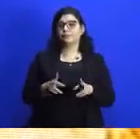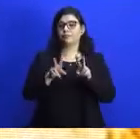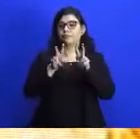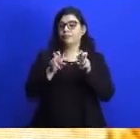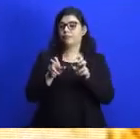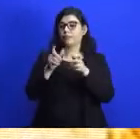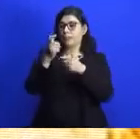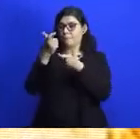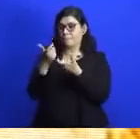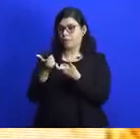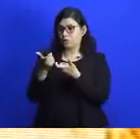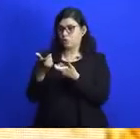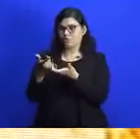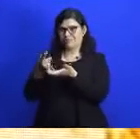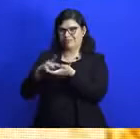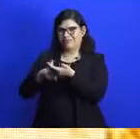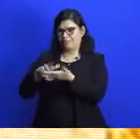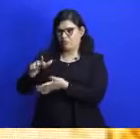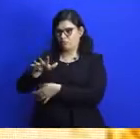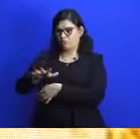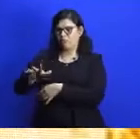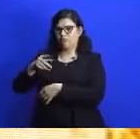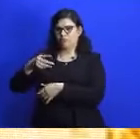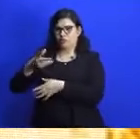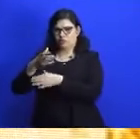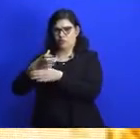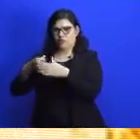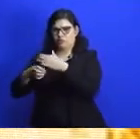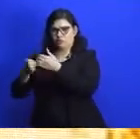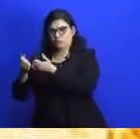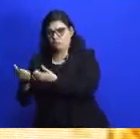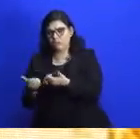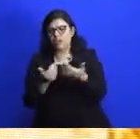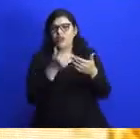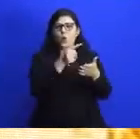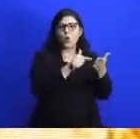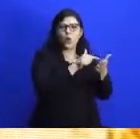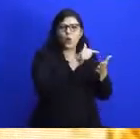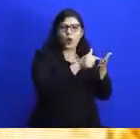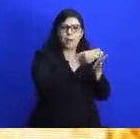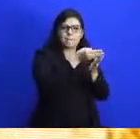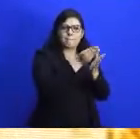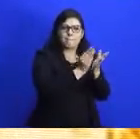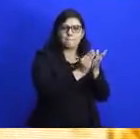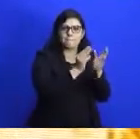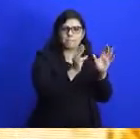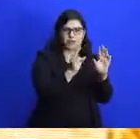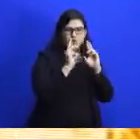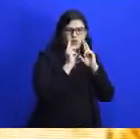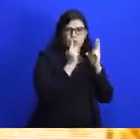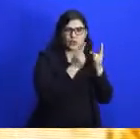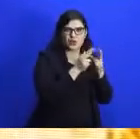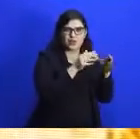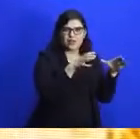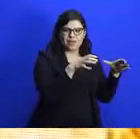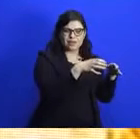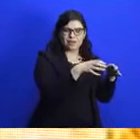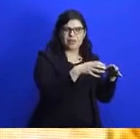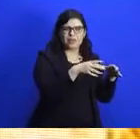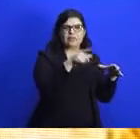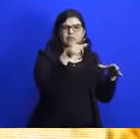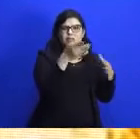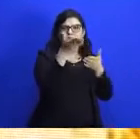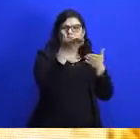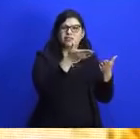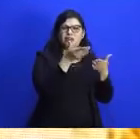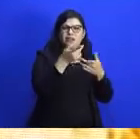en la región, nosotros llevábamos nuestros productos a las meloneras, que era un punto ahí de reunión ahí de los productores. Ahí llegaban los